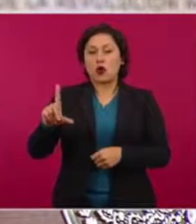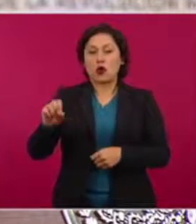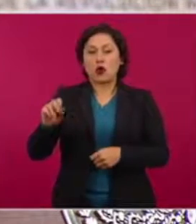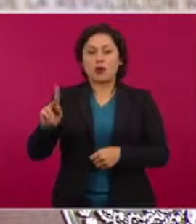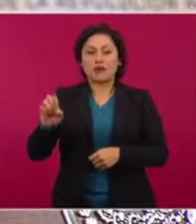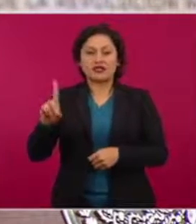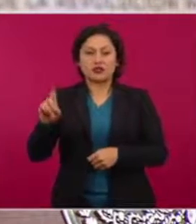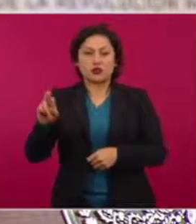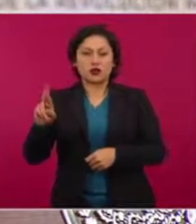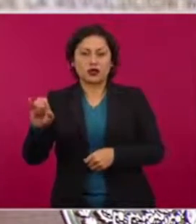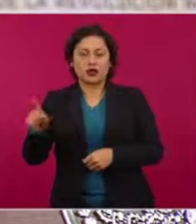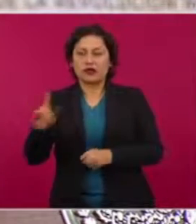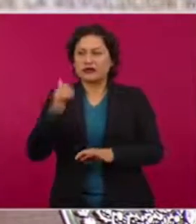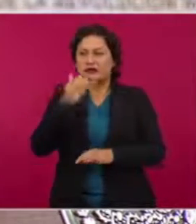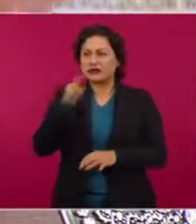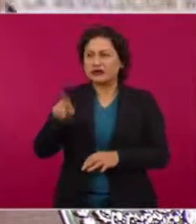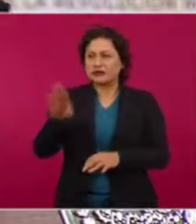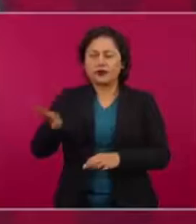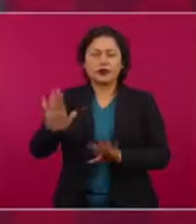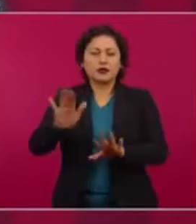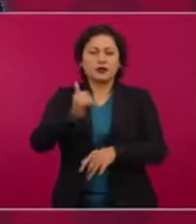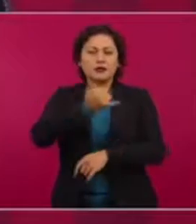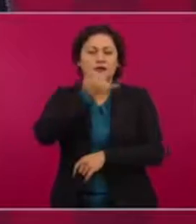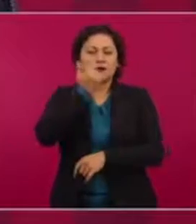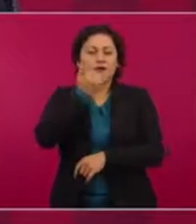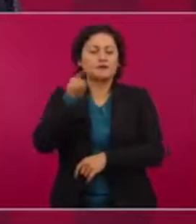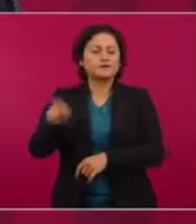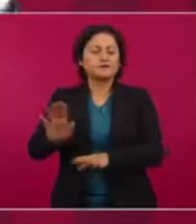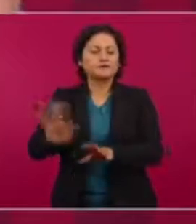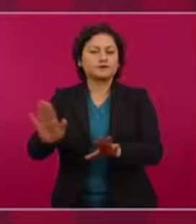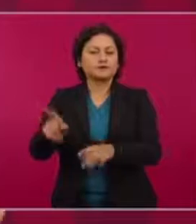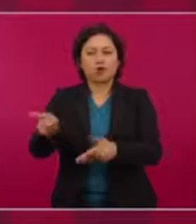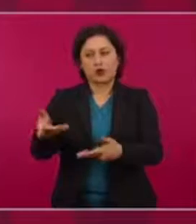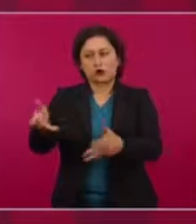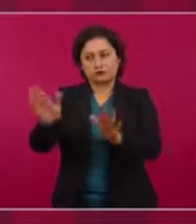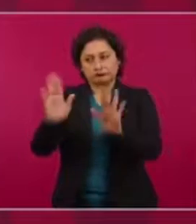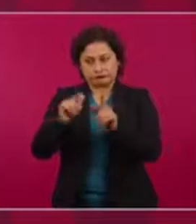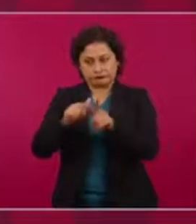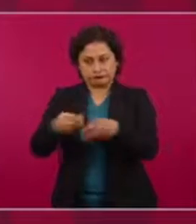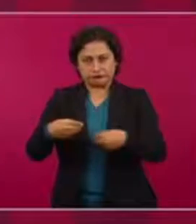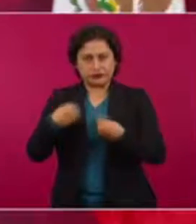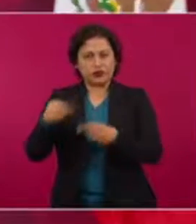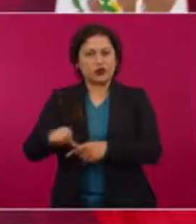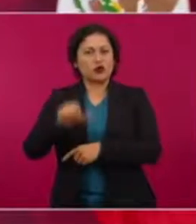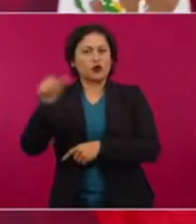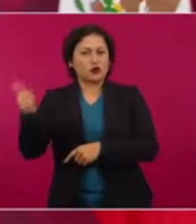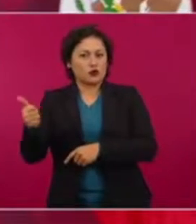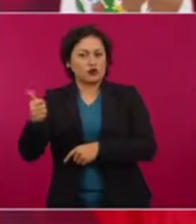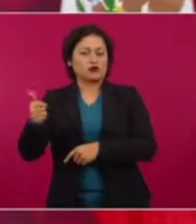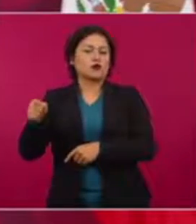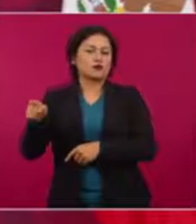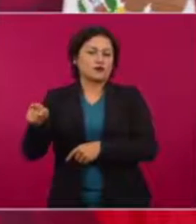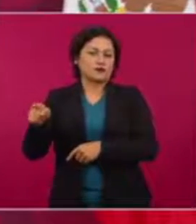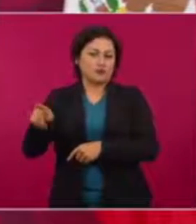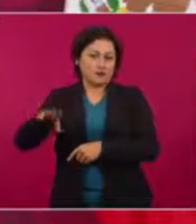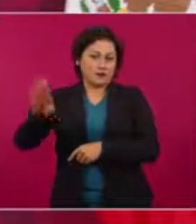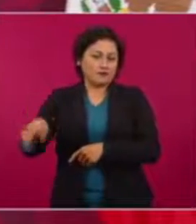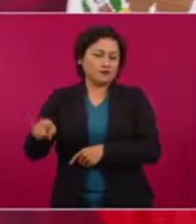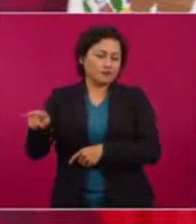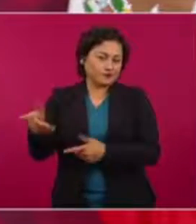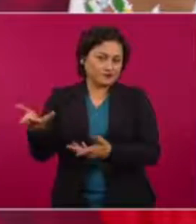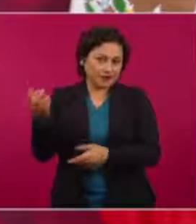Jacobo Zabludovsky. No, a Joaquín le deseo que viva mucho tiempo, larga vida.